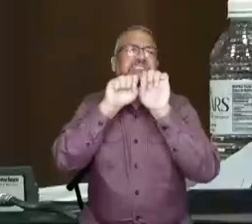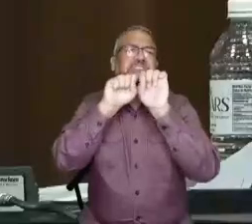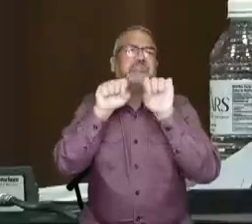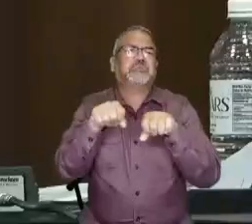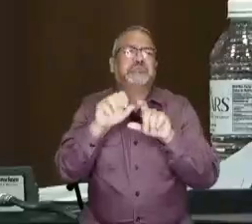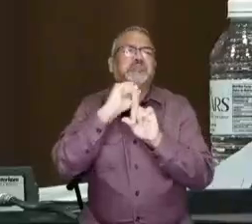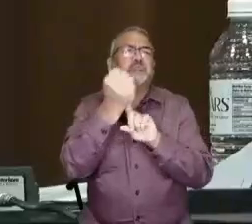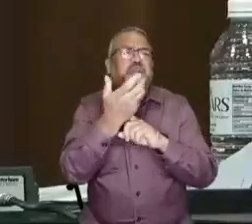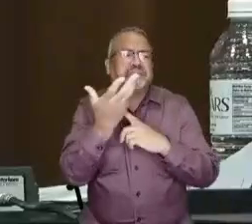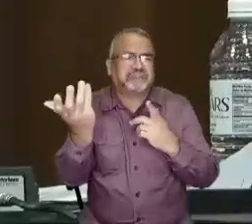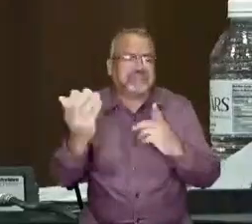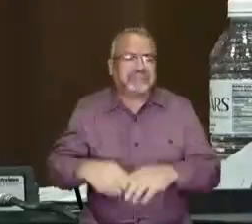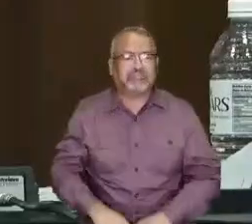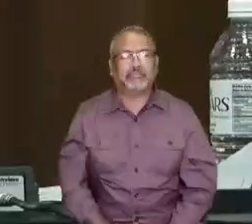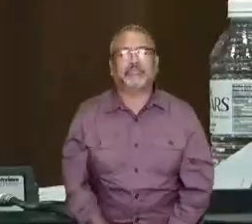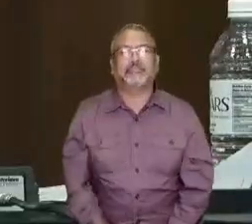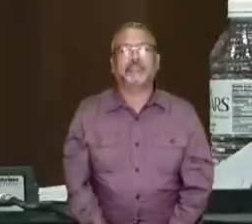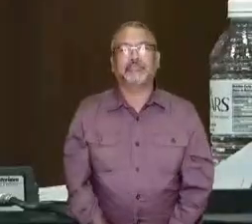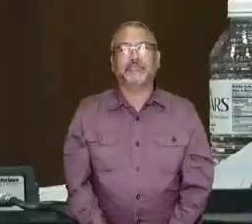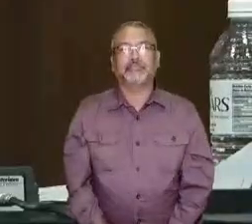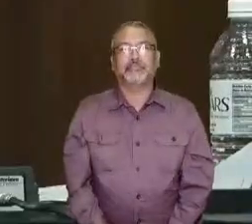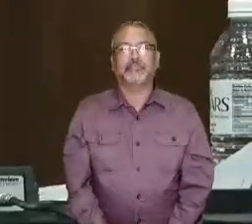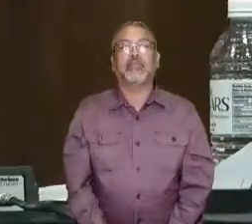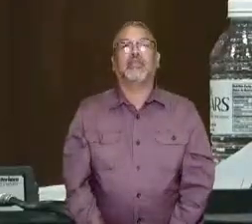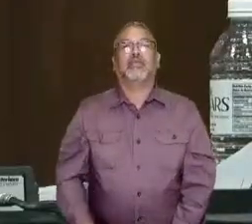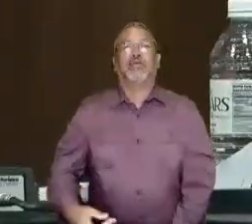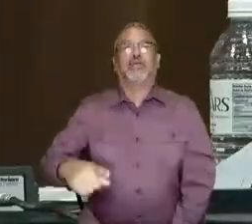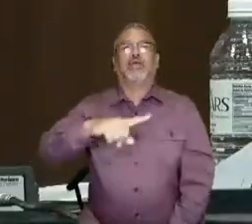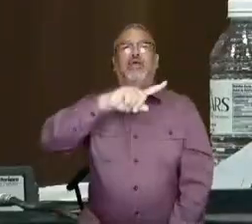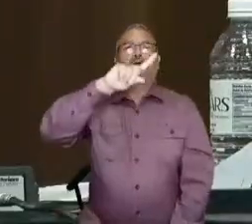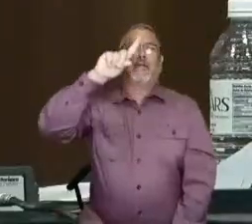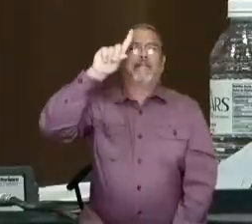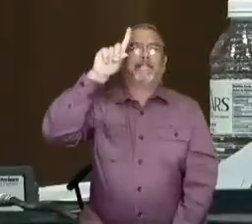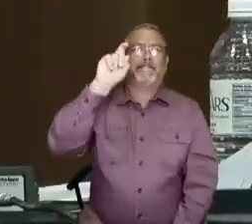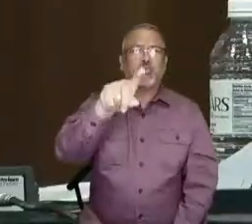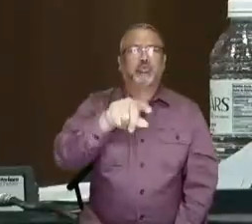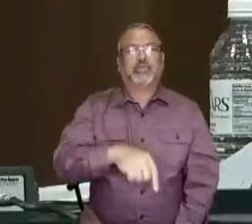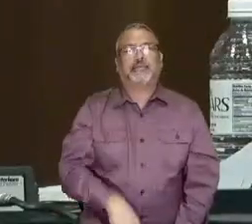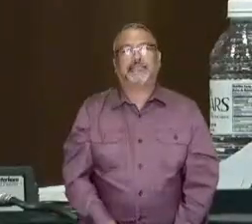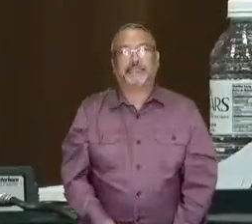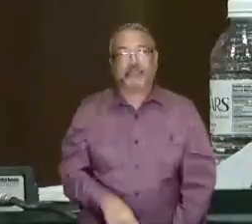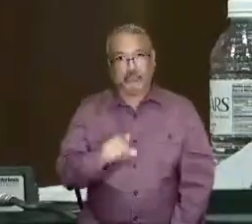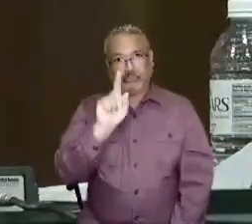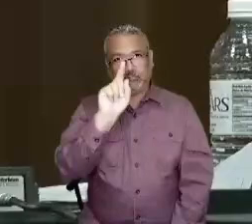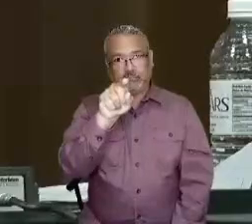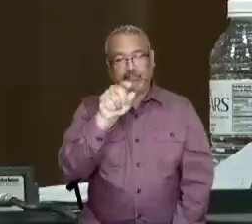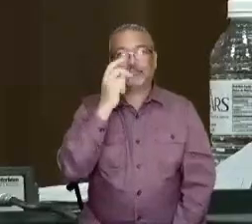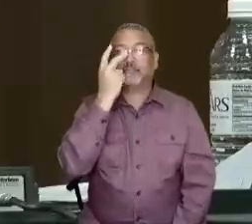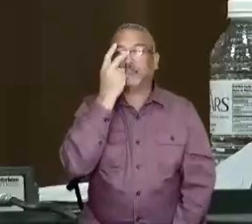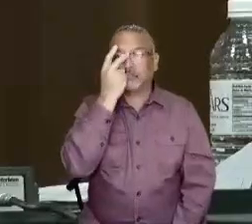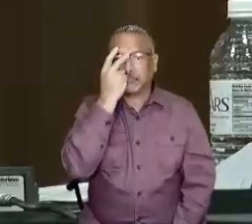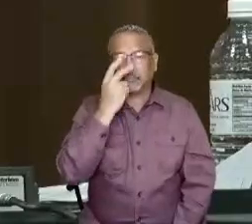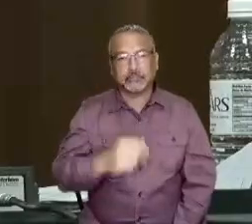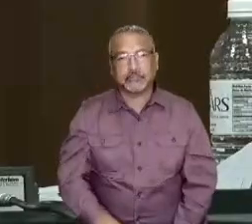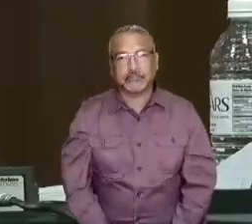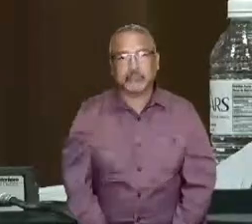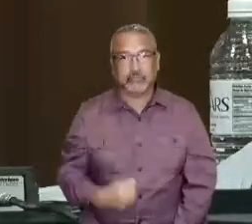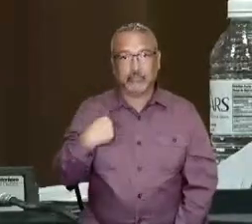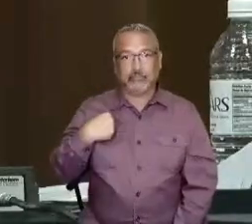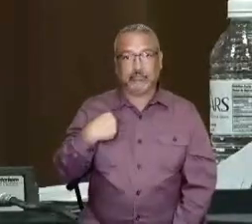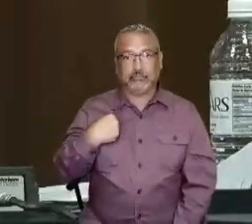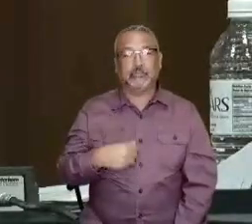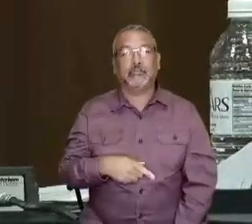a atender pregunta a usted